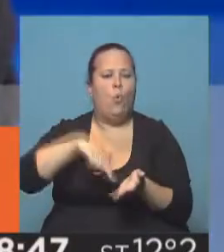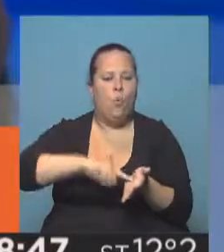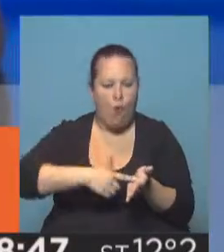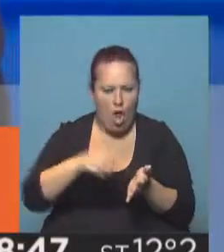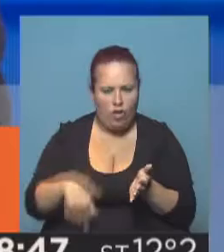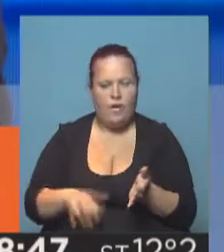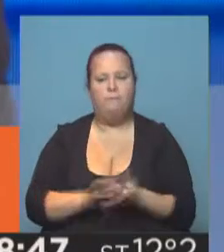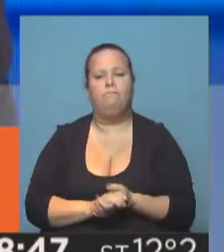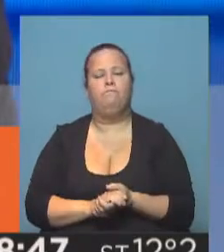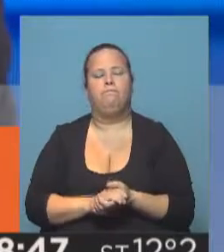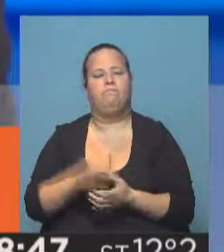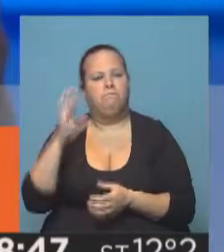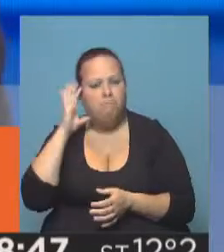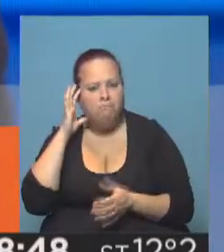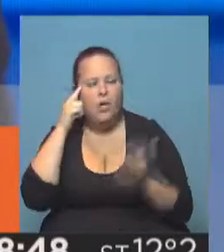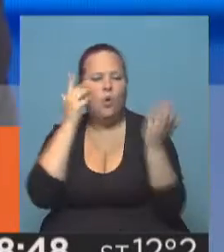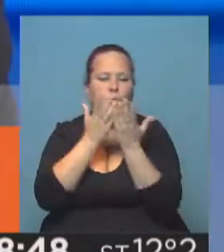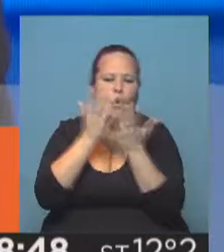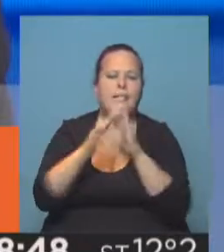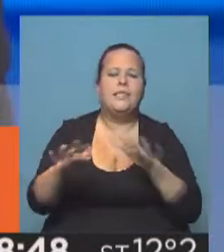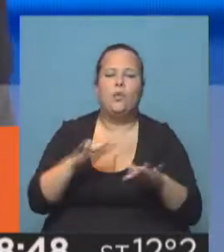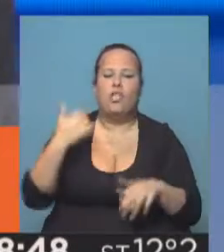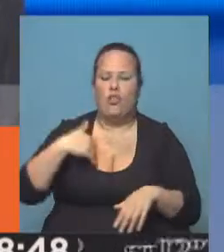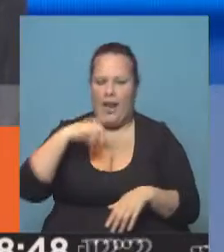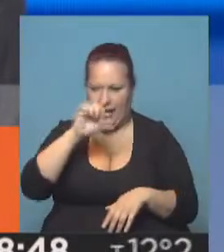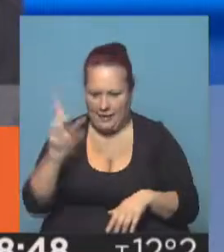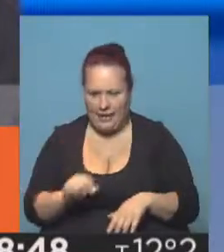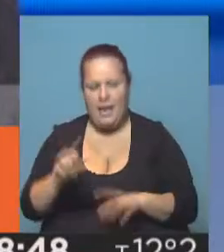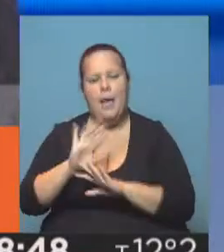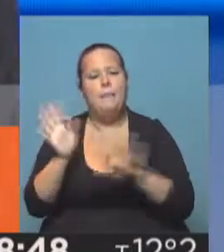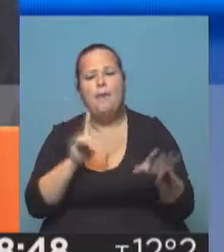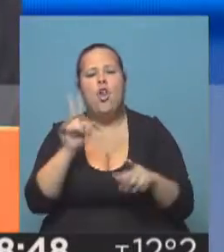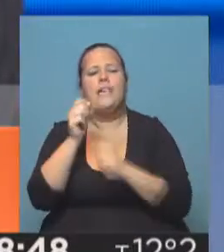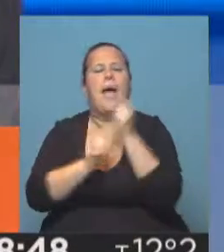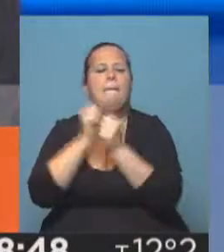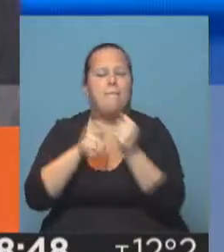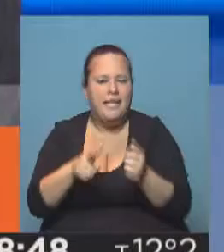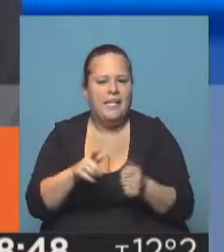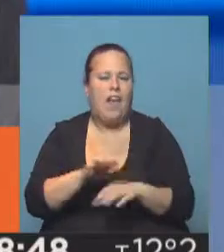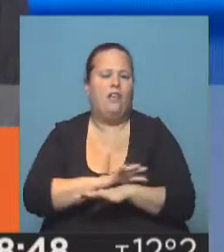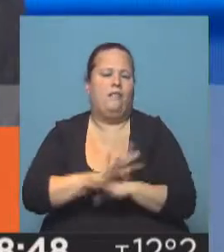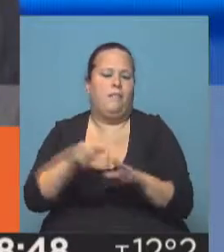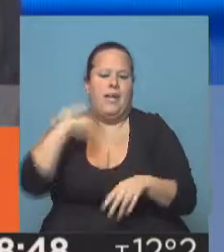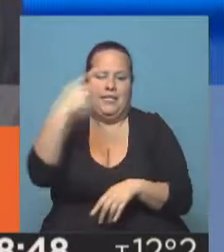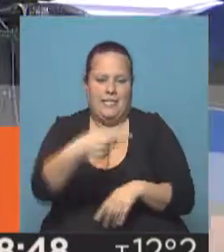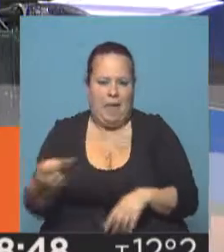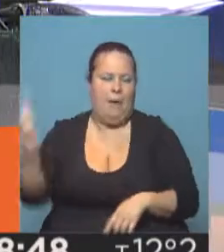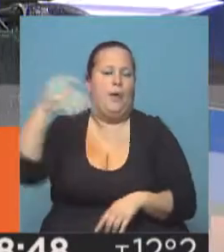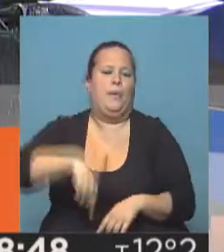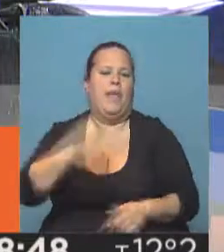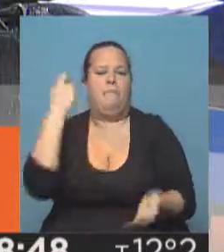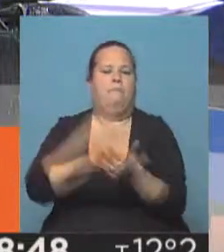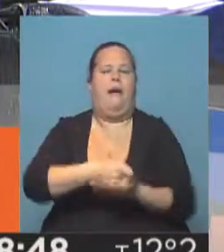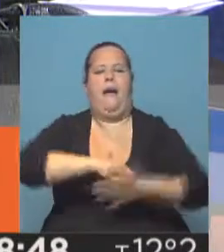Aires, escucharon y analizaron la situación de la República Argentina. Eso no quiere decir que el empresario ya la semana que viene e